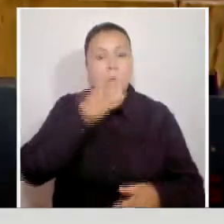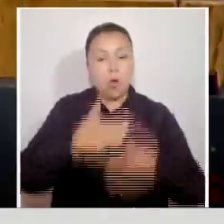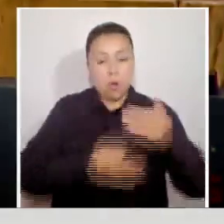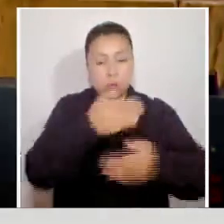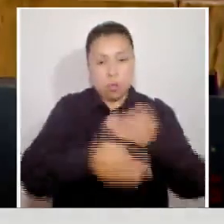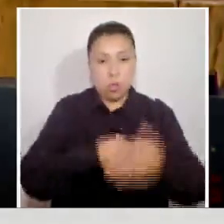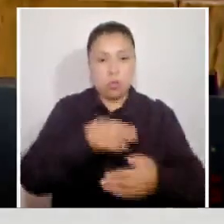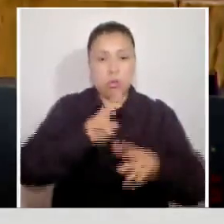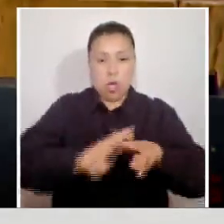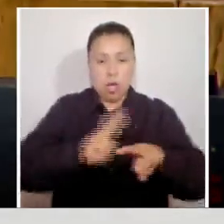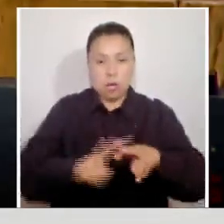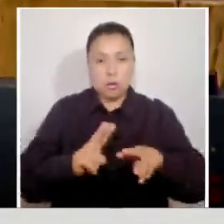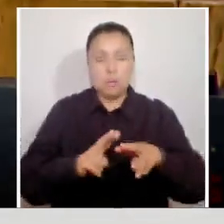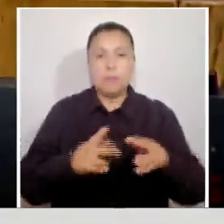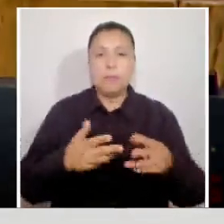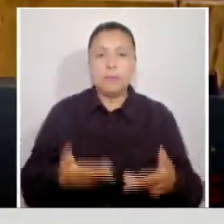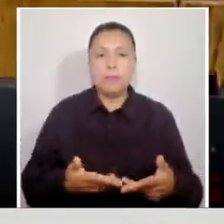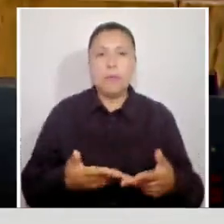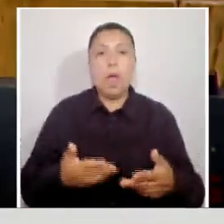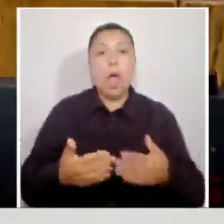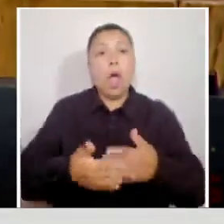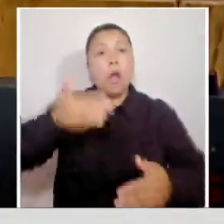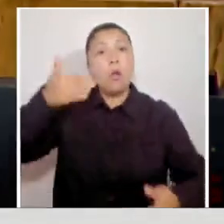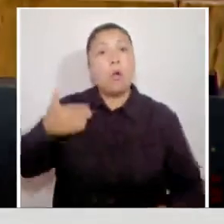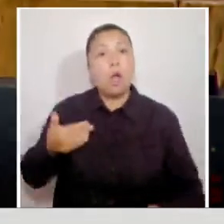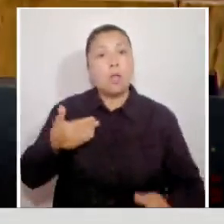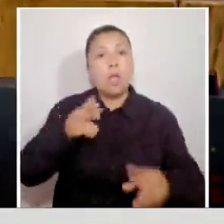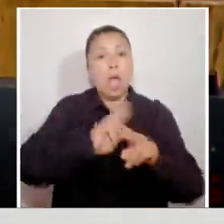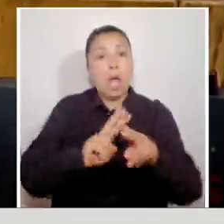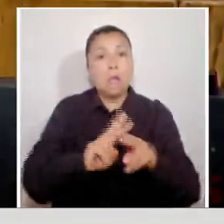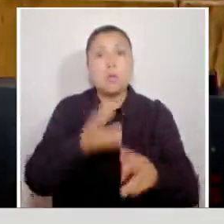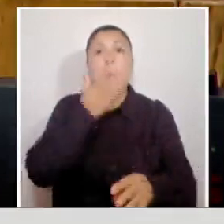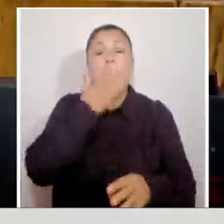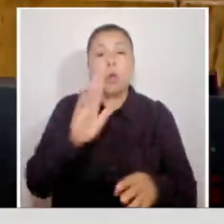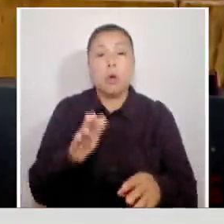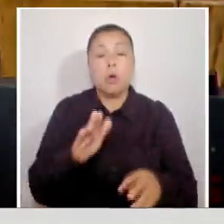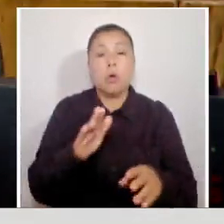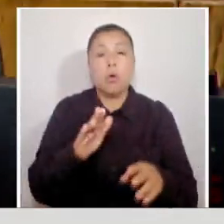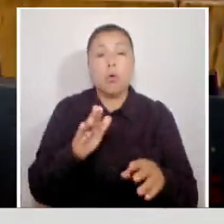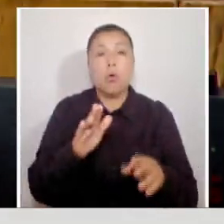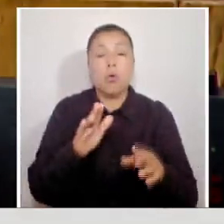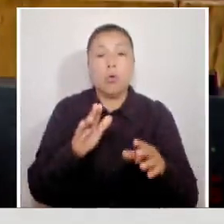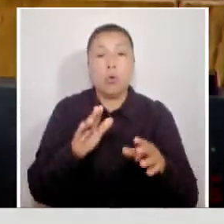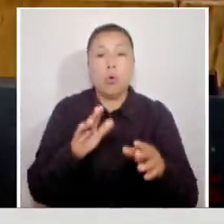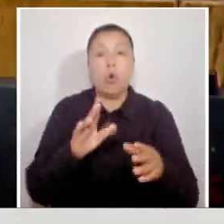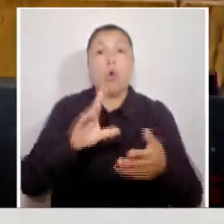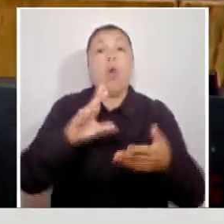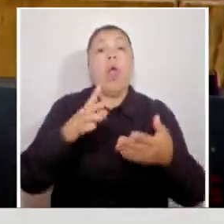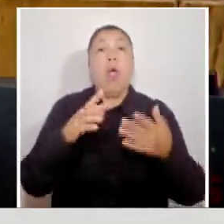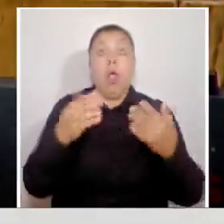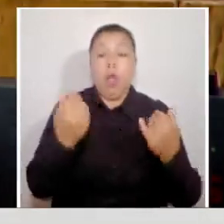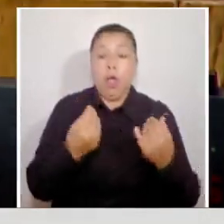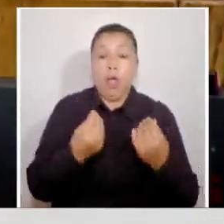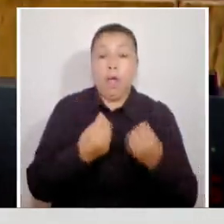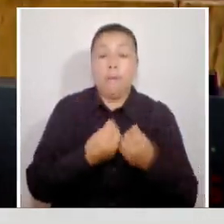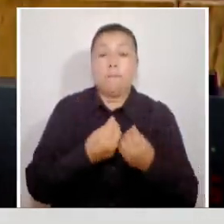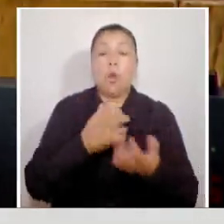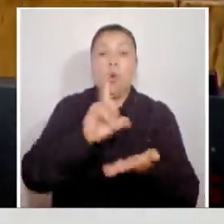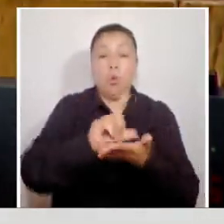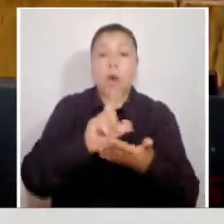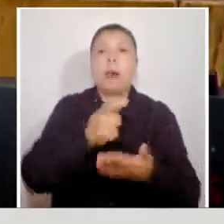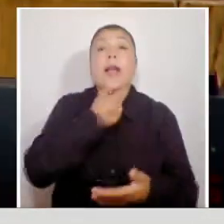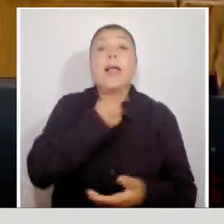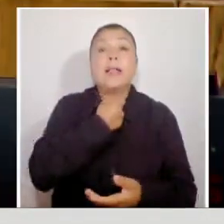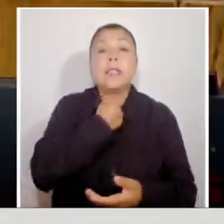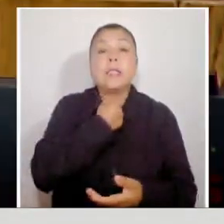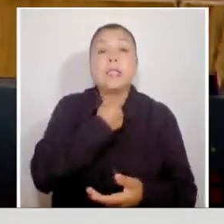realiza a lo anterior genera un mayor y mejor escenario para las personas con discapacidad para poder garantizar los